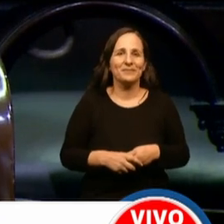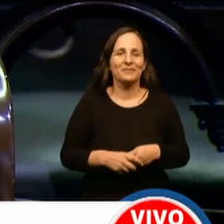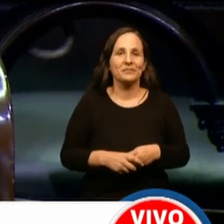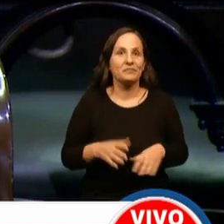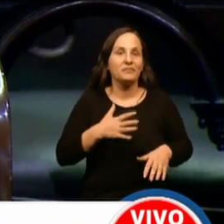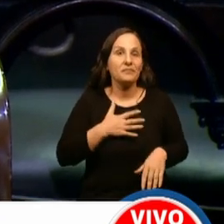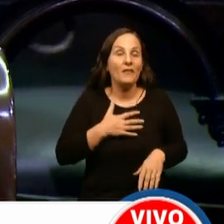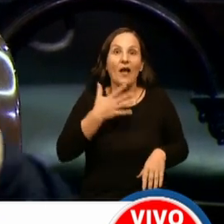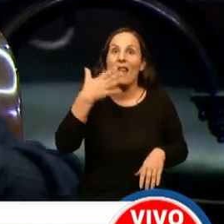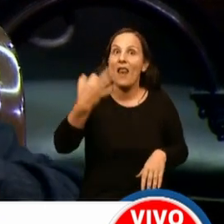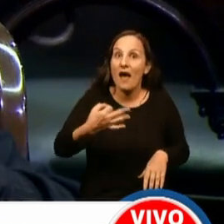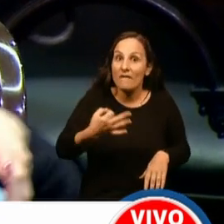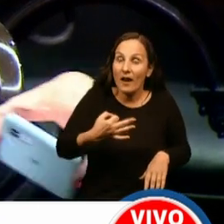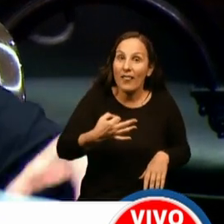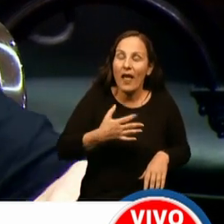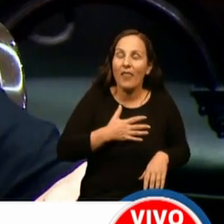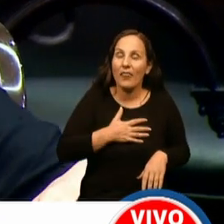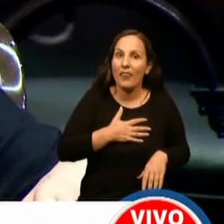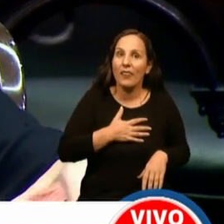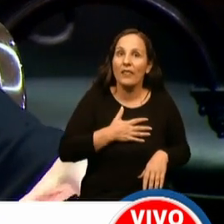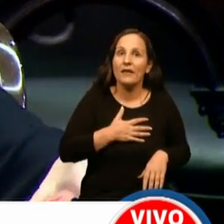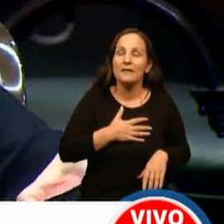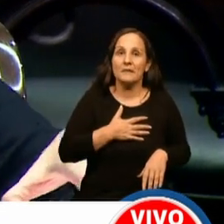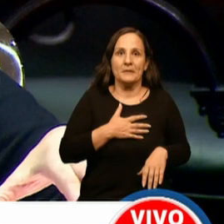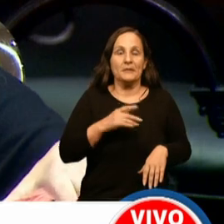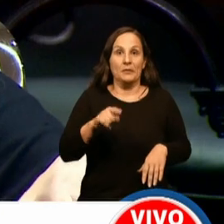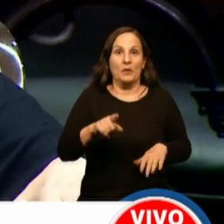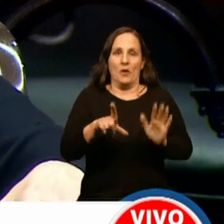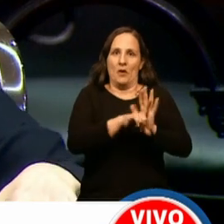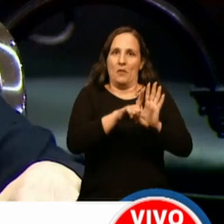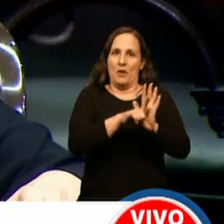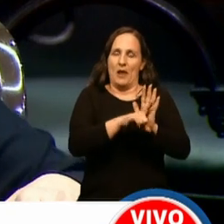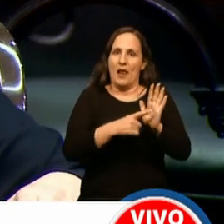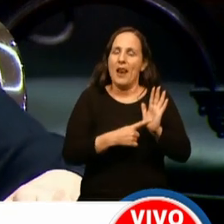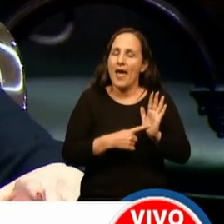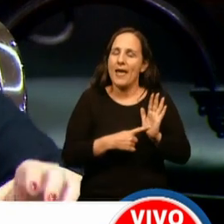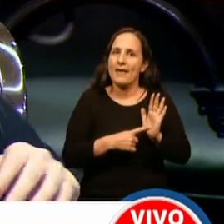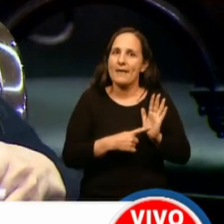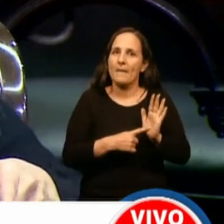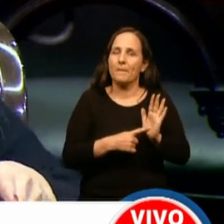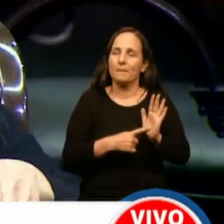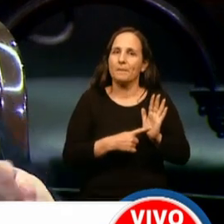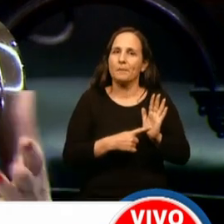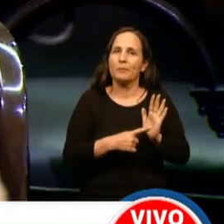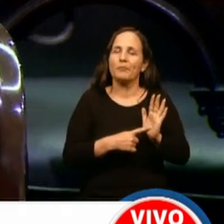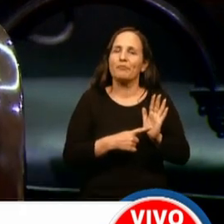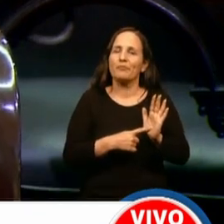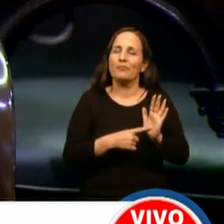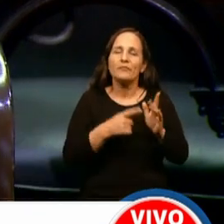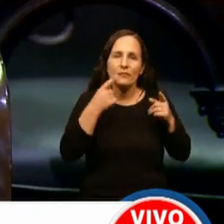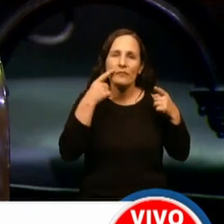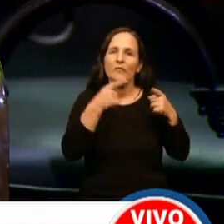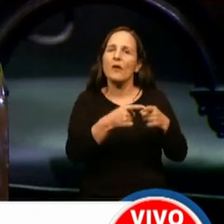la verdad que esto es una ley que tiene una intención